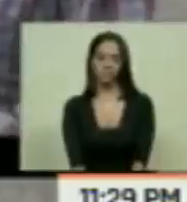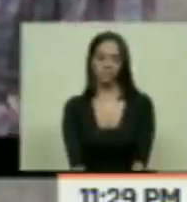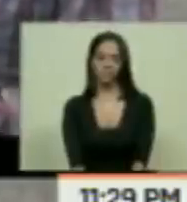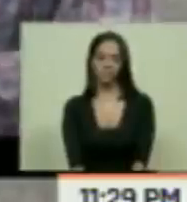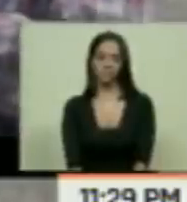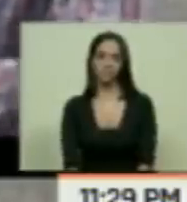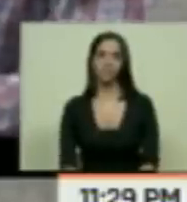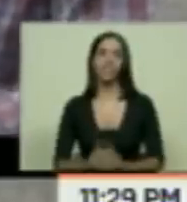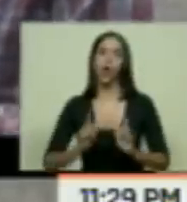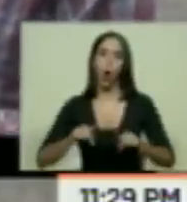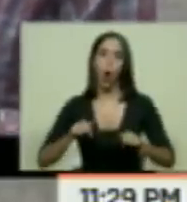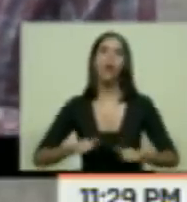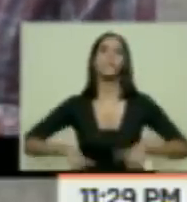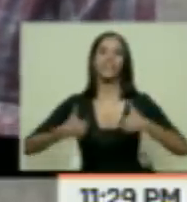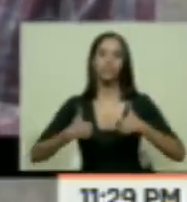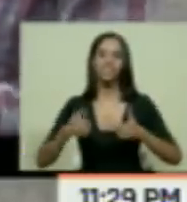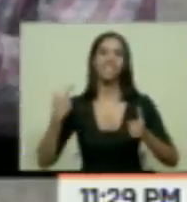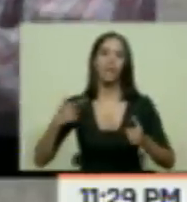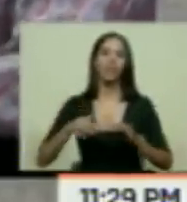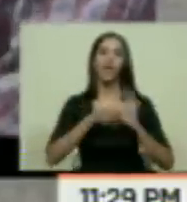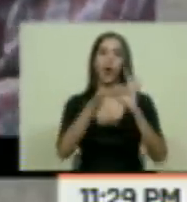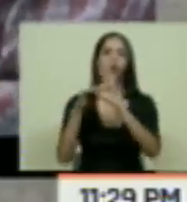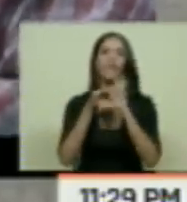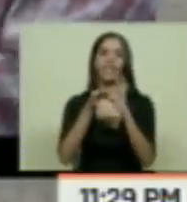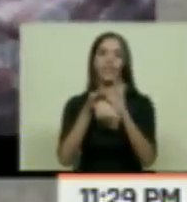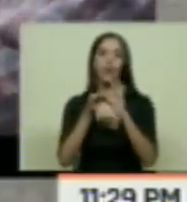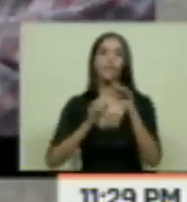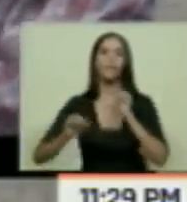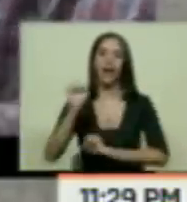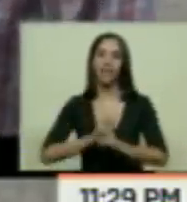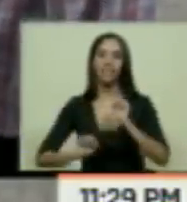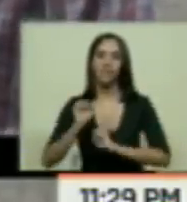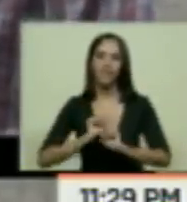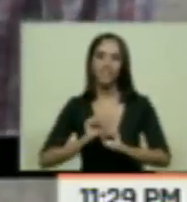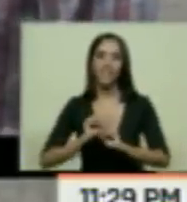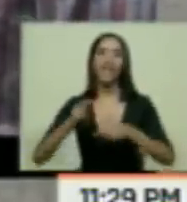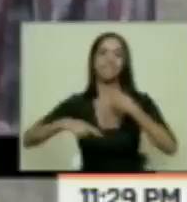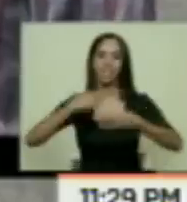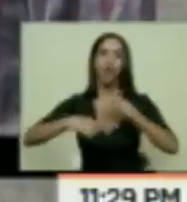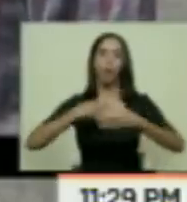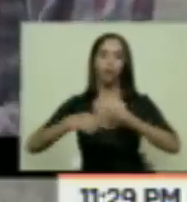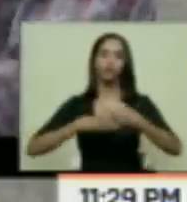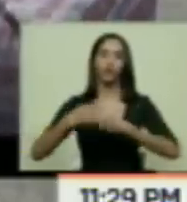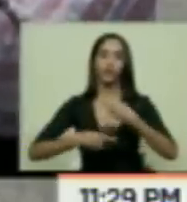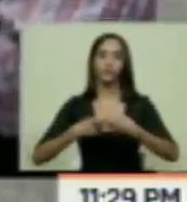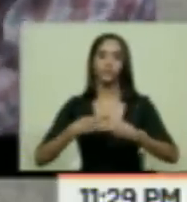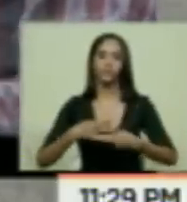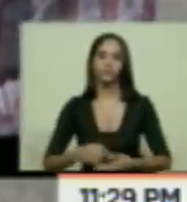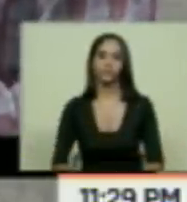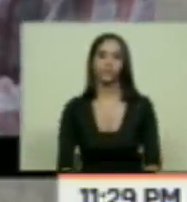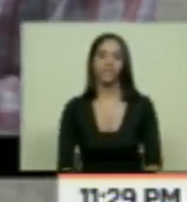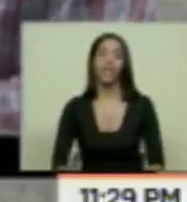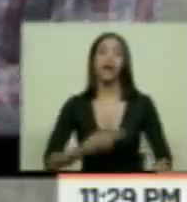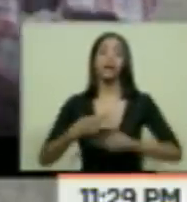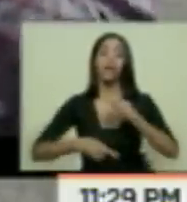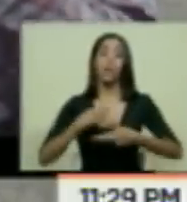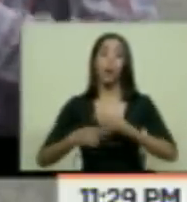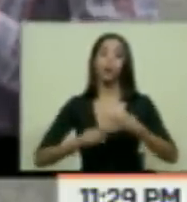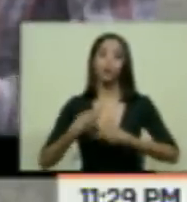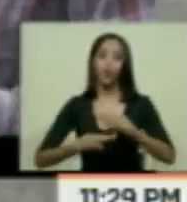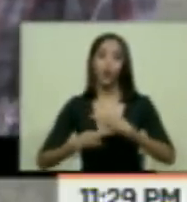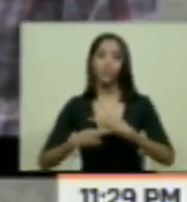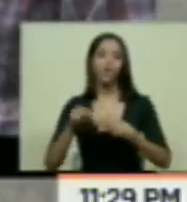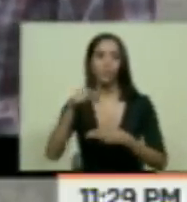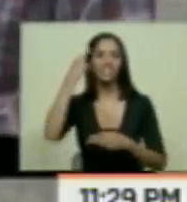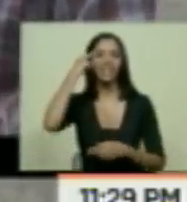Tenemos que unirnos para defender esta revolución. Revolución que, como